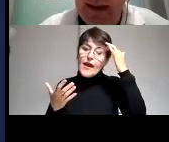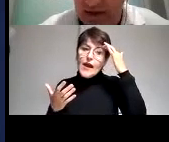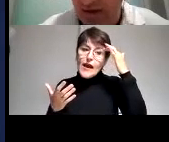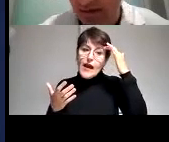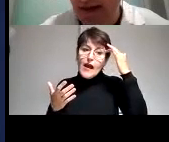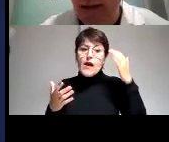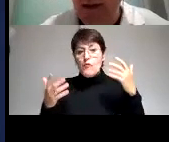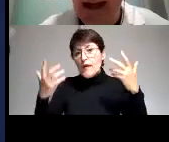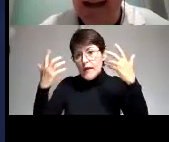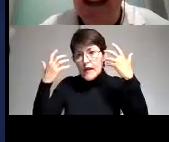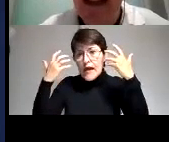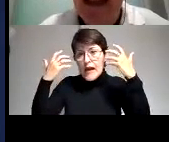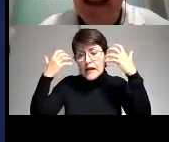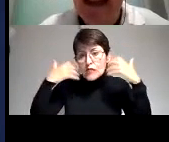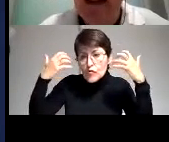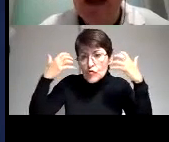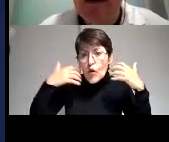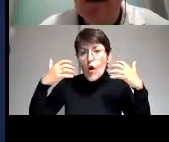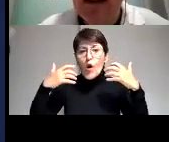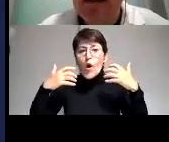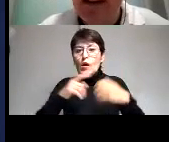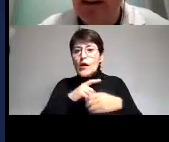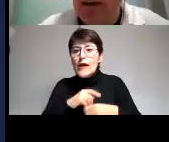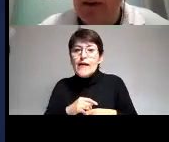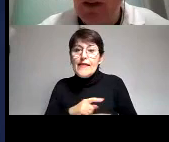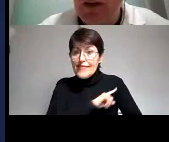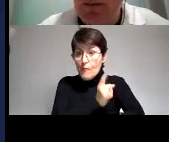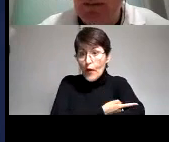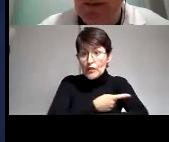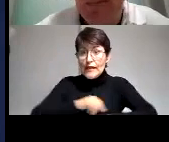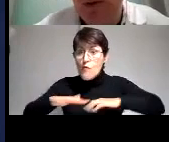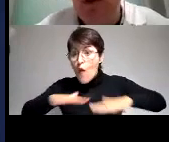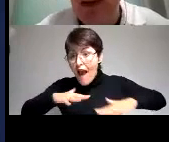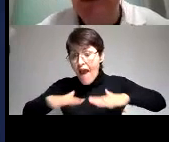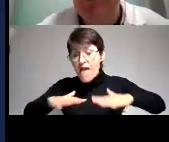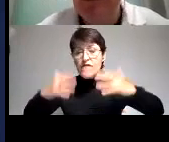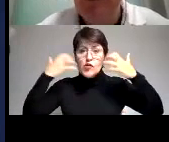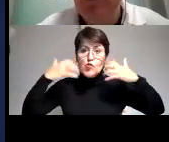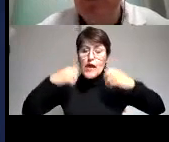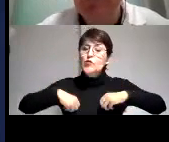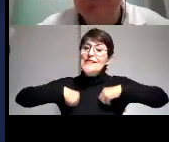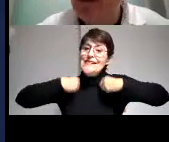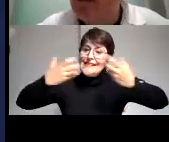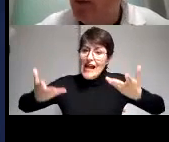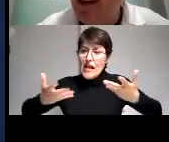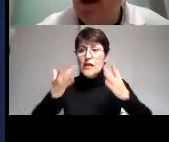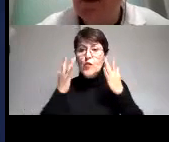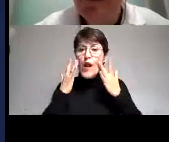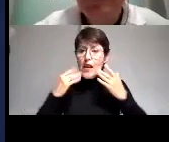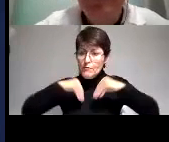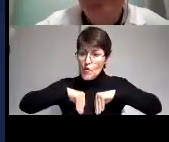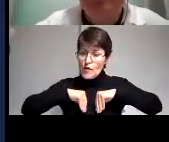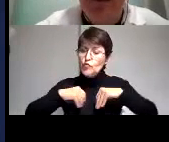la micción, la vía urinaria y la respiración a través del ejercicio físico. Por lo tanto, en un mecanismo de desintoxicación, el ejercicio